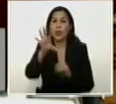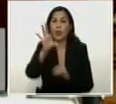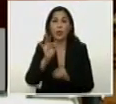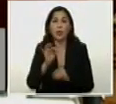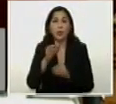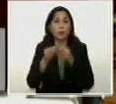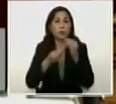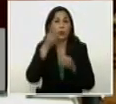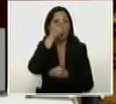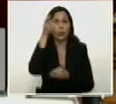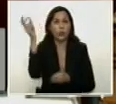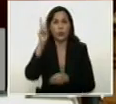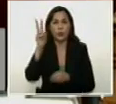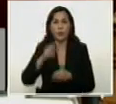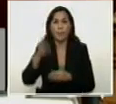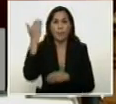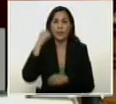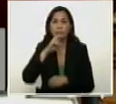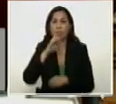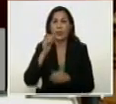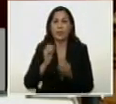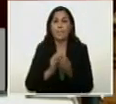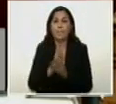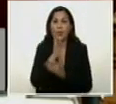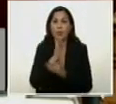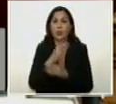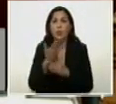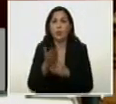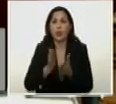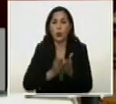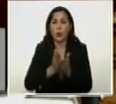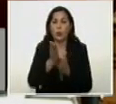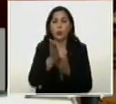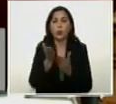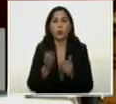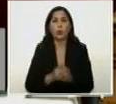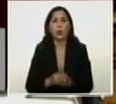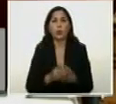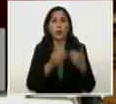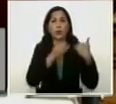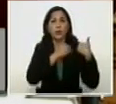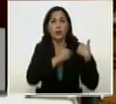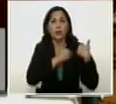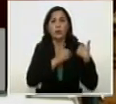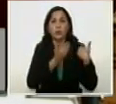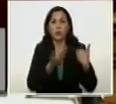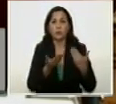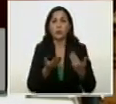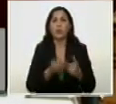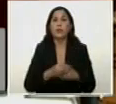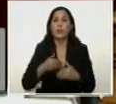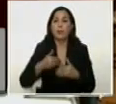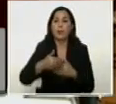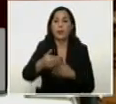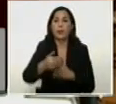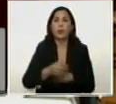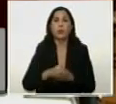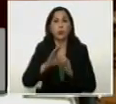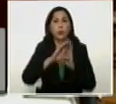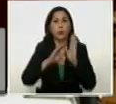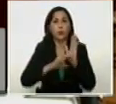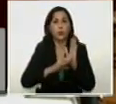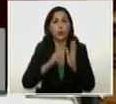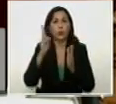por el pueblo venezolano el pasado 20 de mayo para continuar en el ejercicio de su cargo durante el periodo